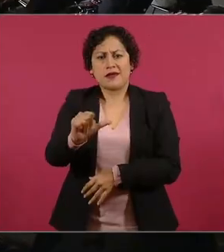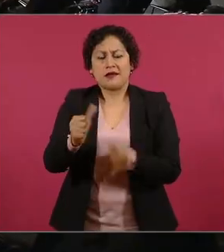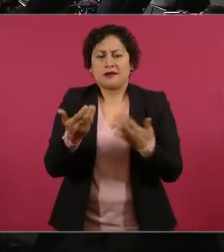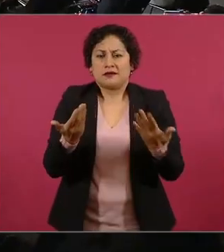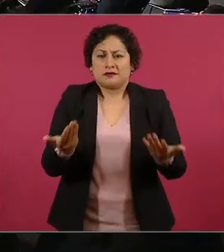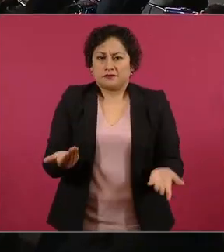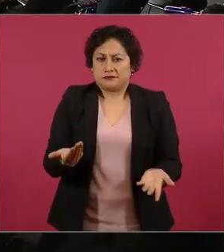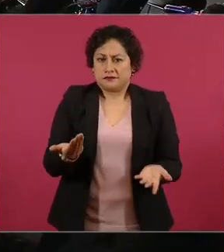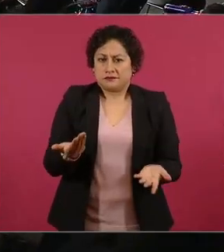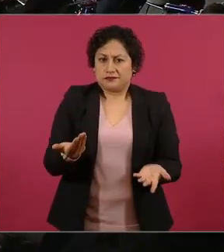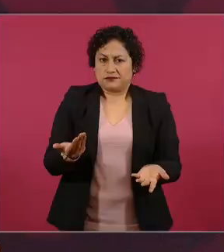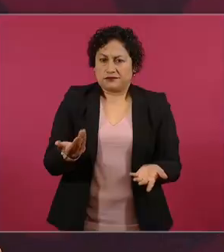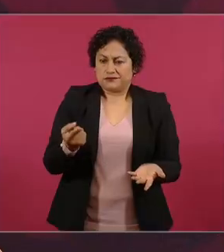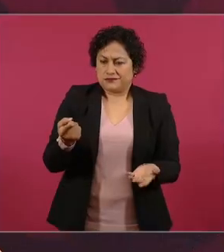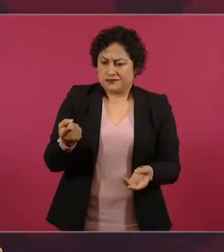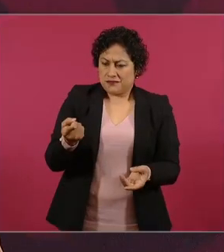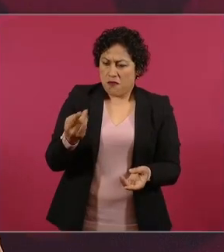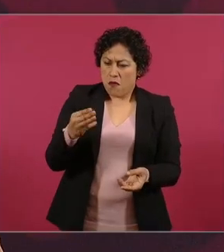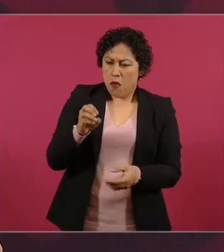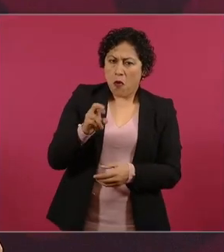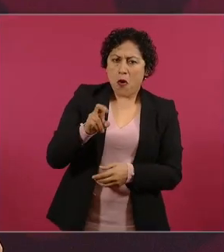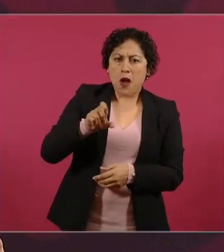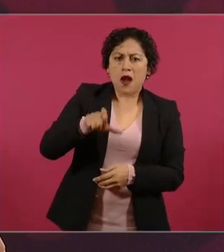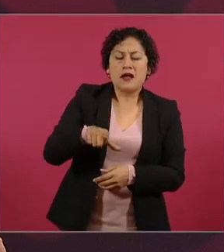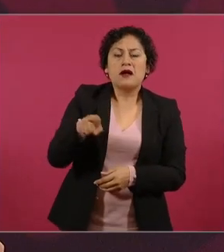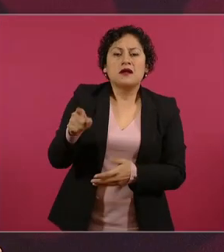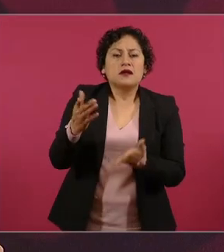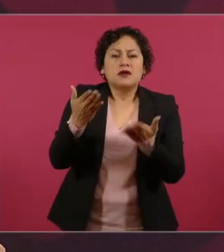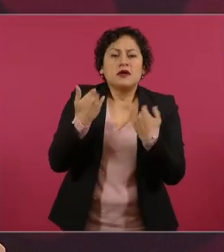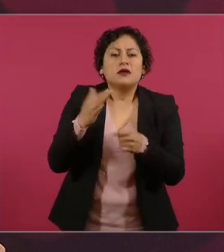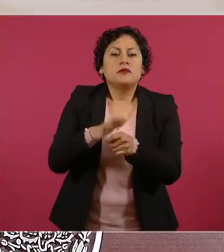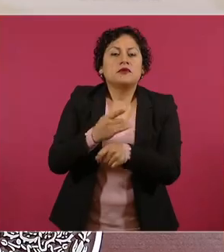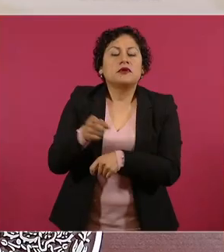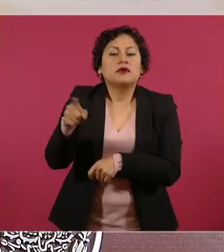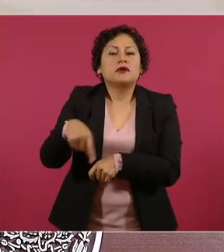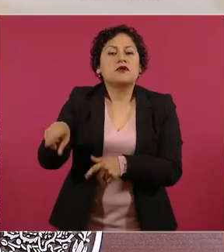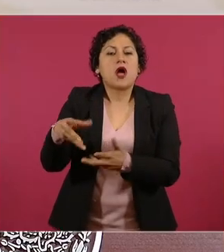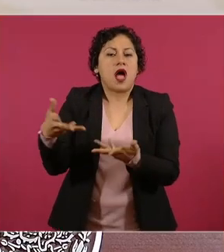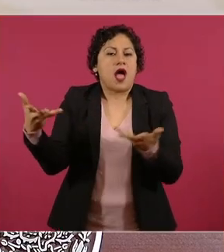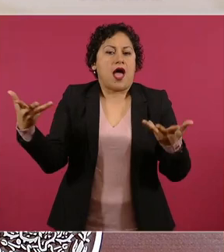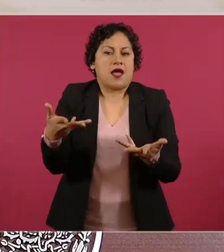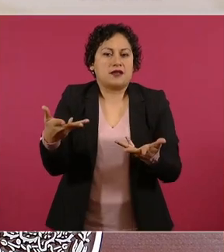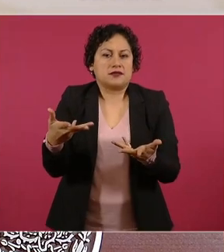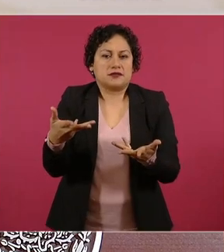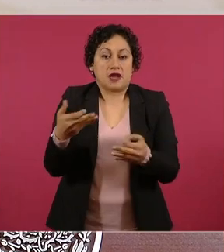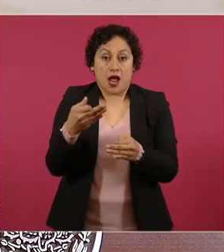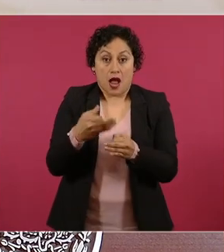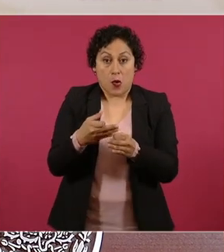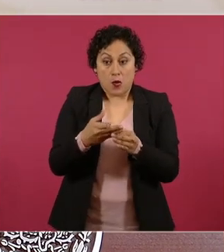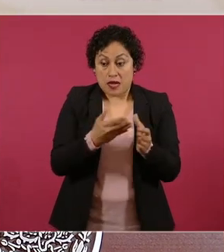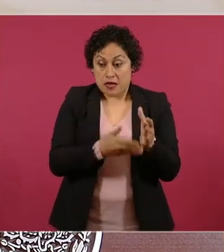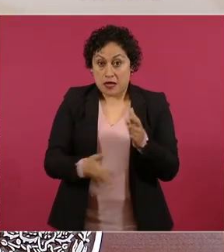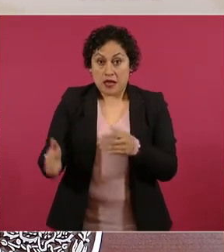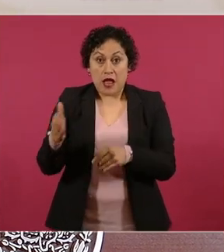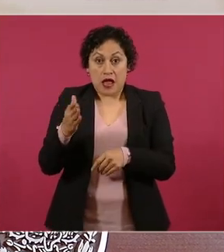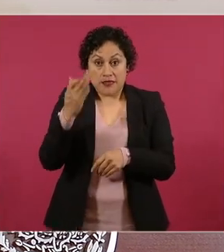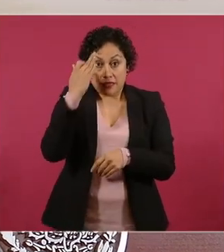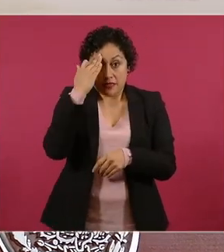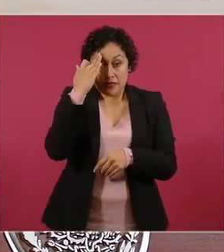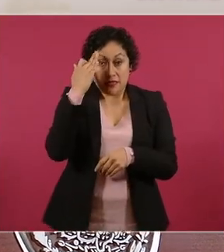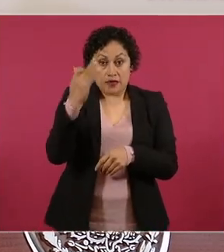actúan de esa manera, son guerras mediáticas. Es que ya